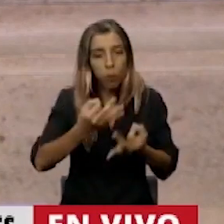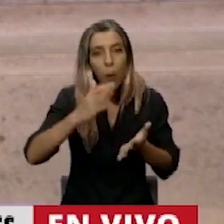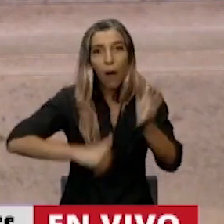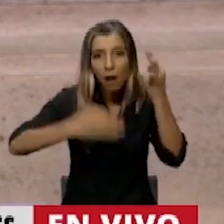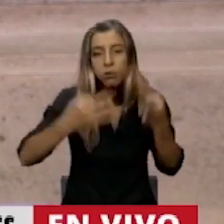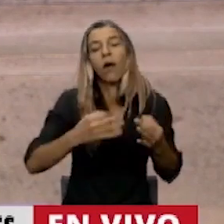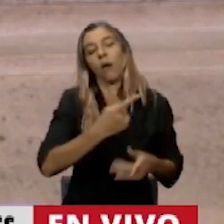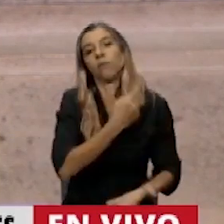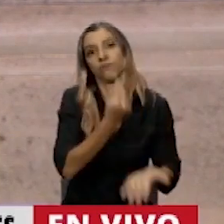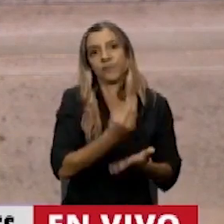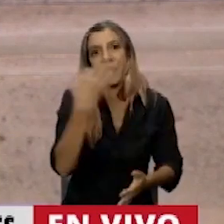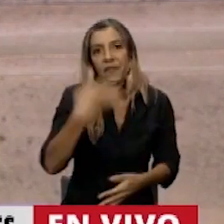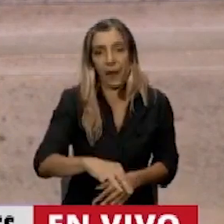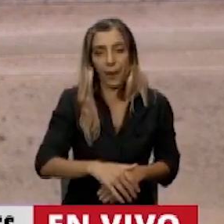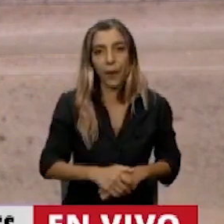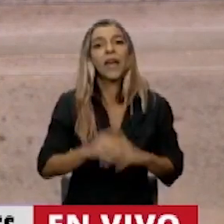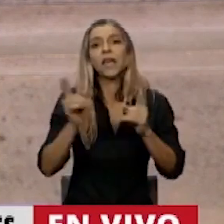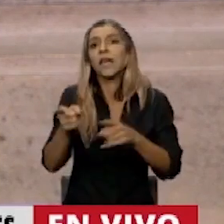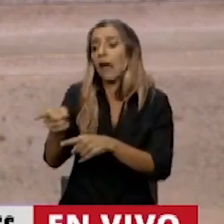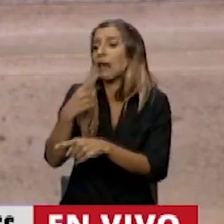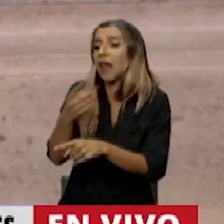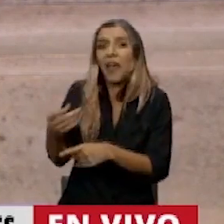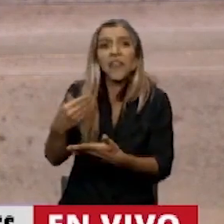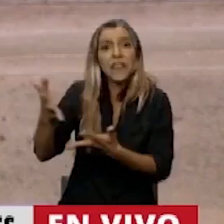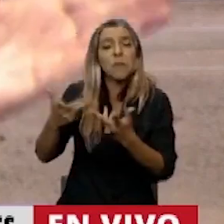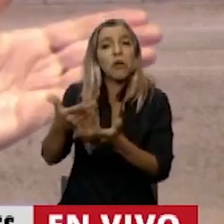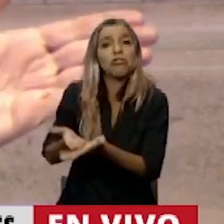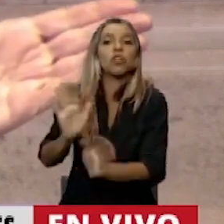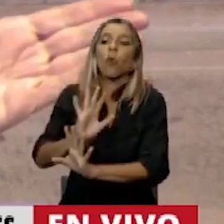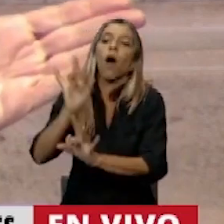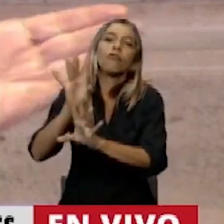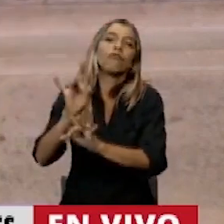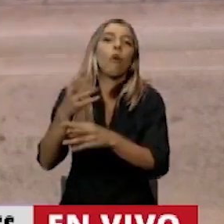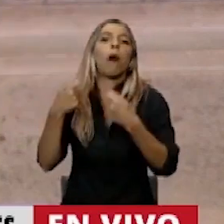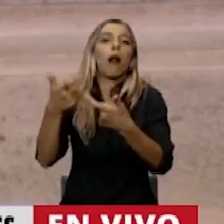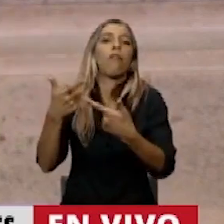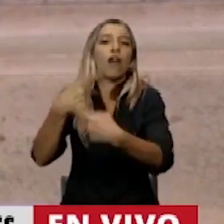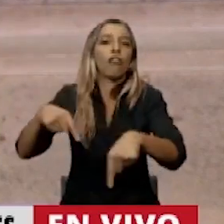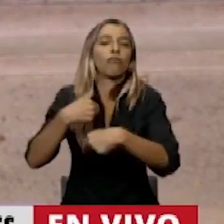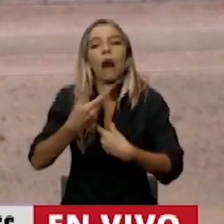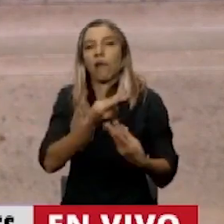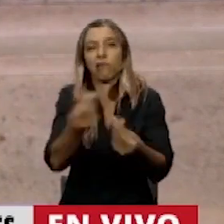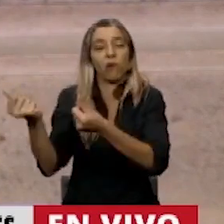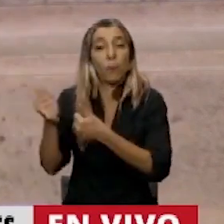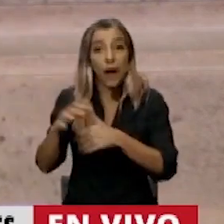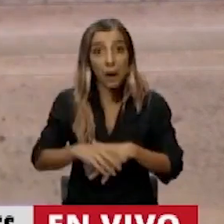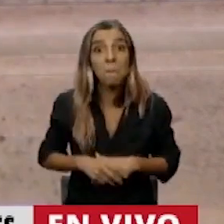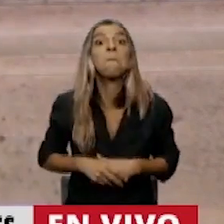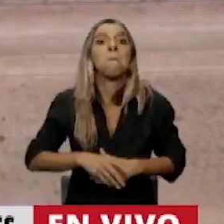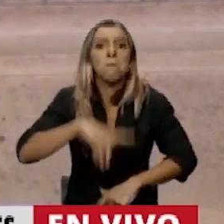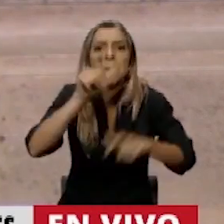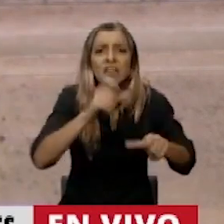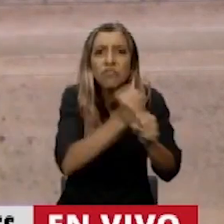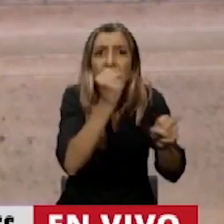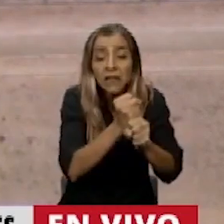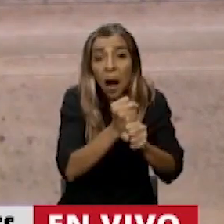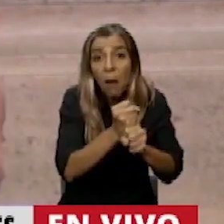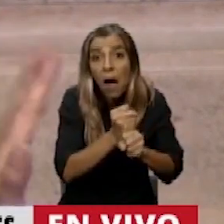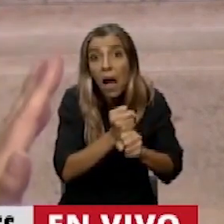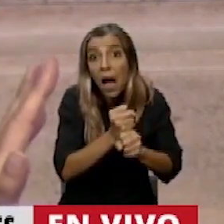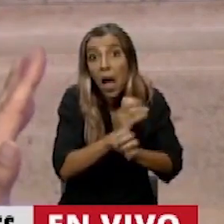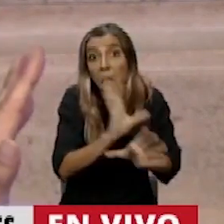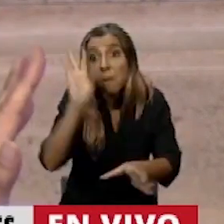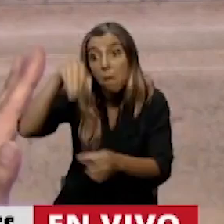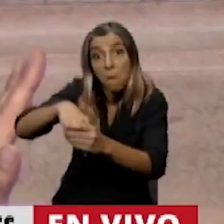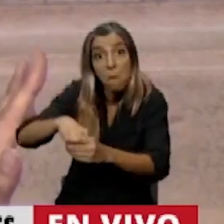destinar a la compra y o elaboración de equipamiento médico. ¿Los trabajadores de la salud? Bien, gracias. No